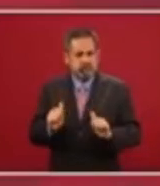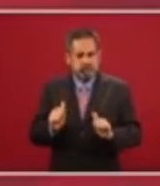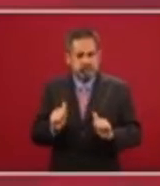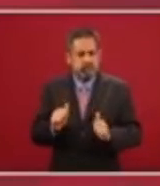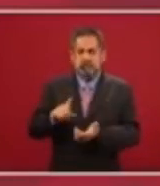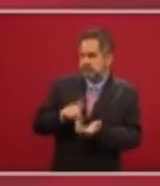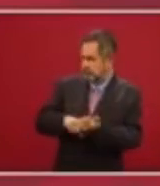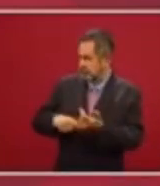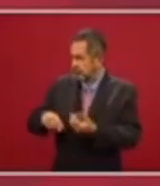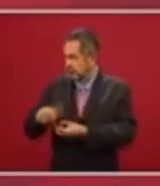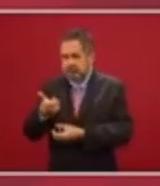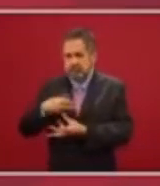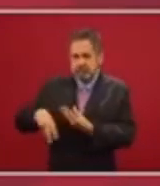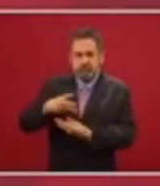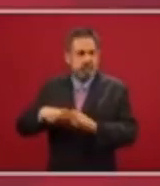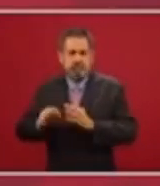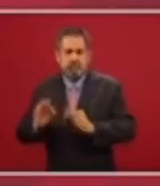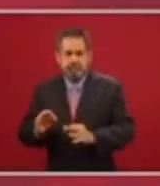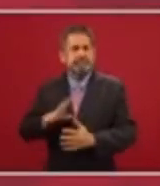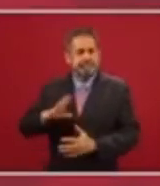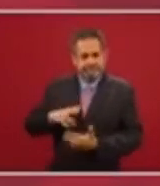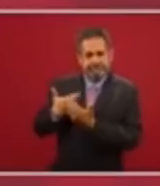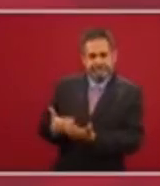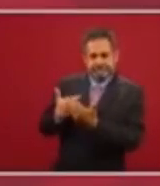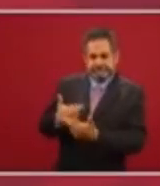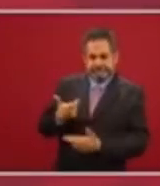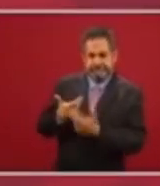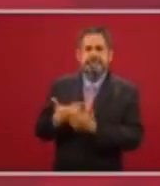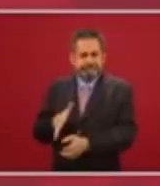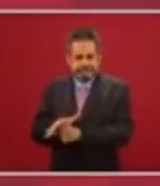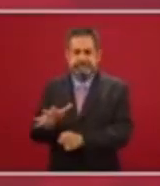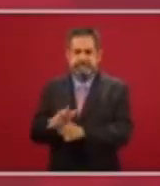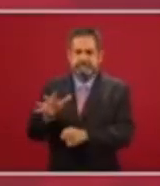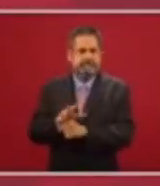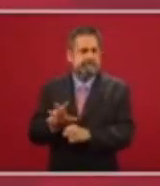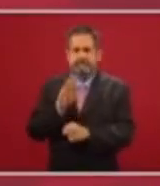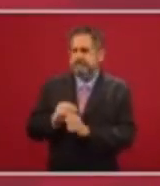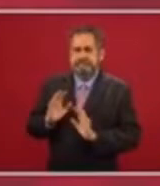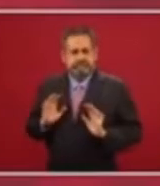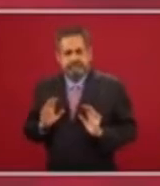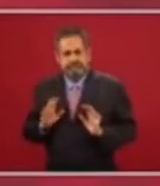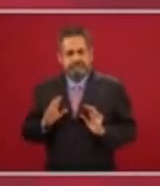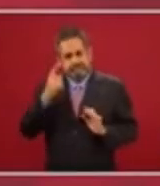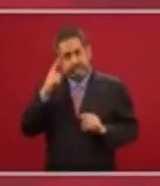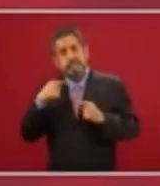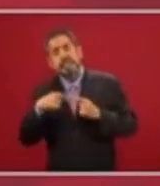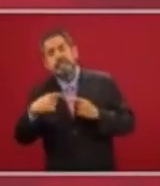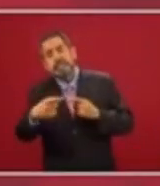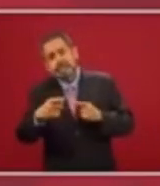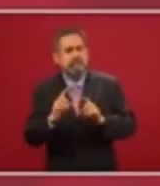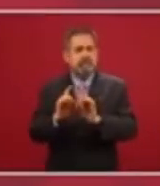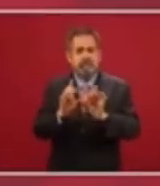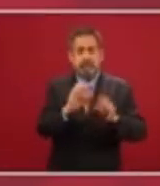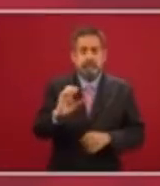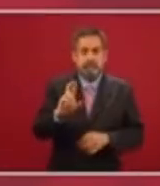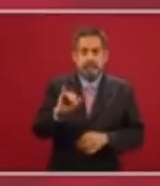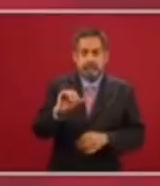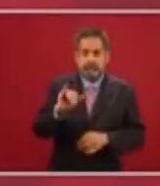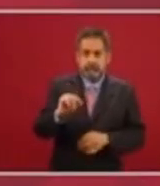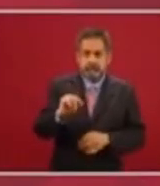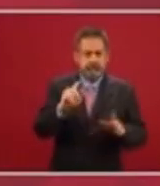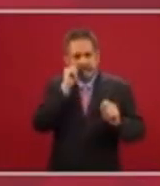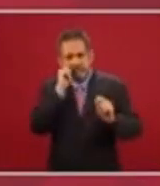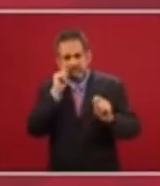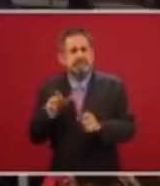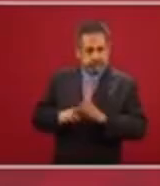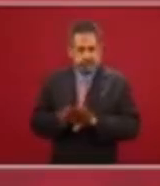tenemos finanzas públicas sanas, tenemos reservas suficientes para enfrentar cualquier crisis que se